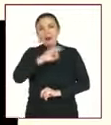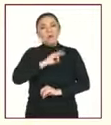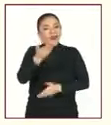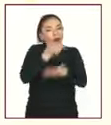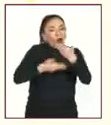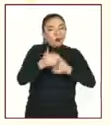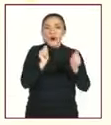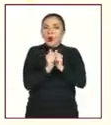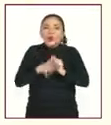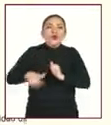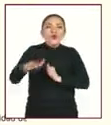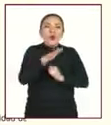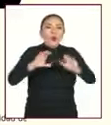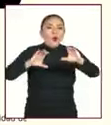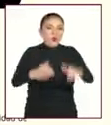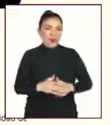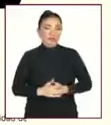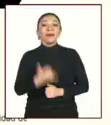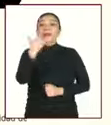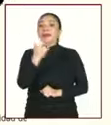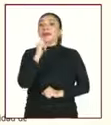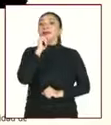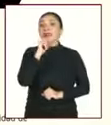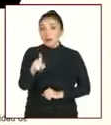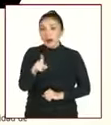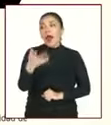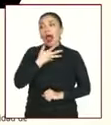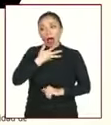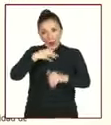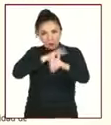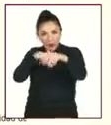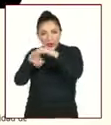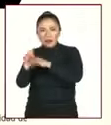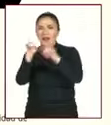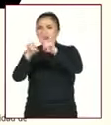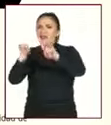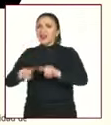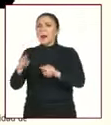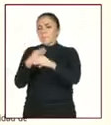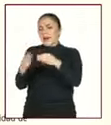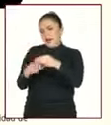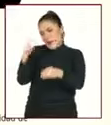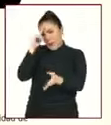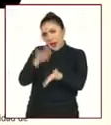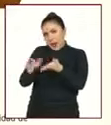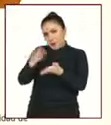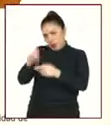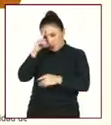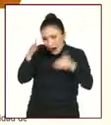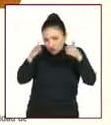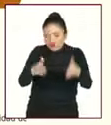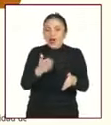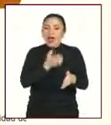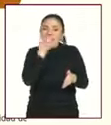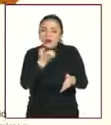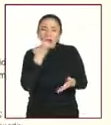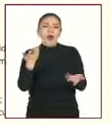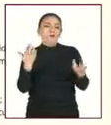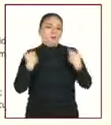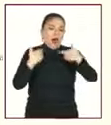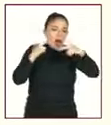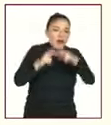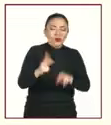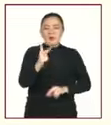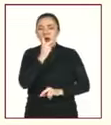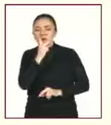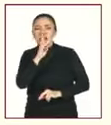toda la comunidad educativa. Además, tendrán acceso a materiales de apoyo dirigidos a escuelas y docentes, madres,